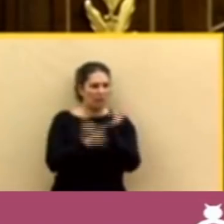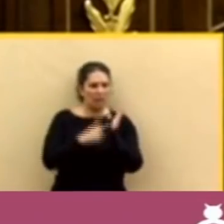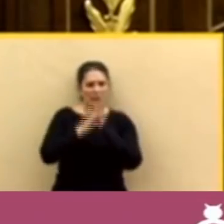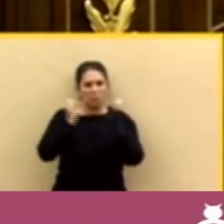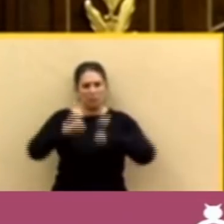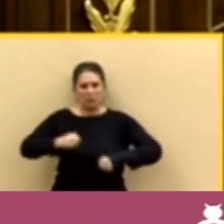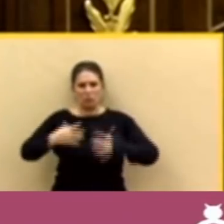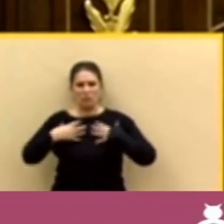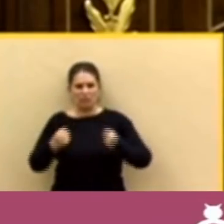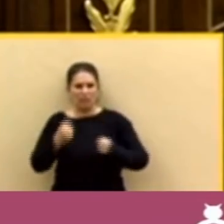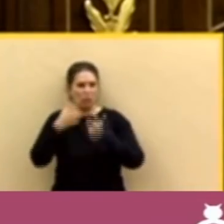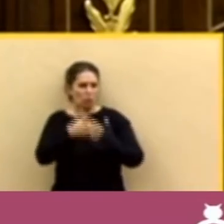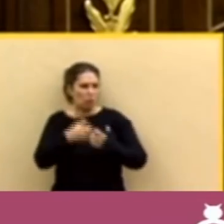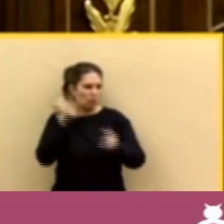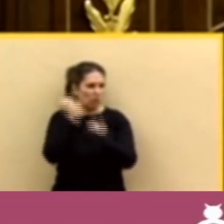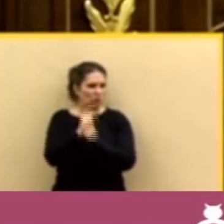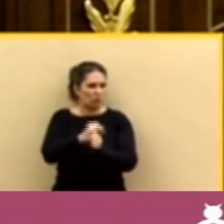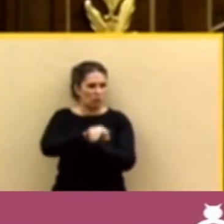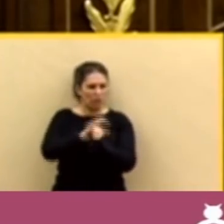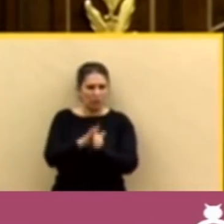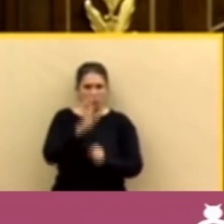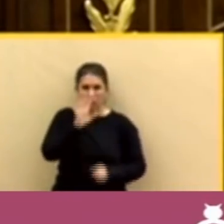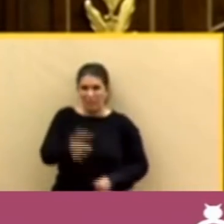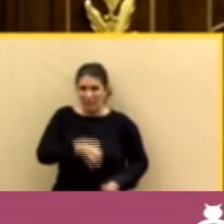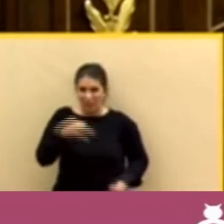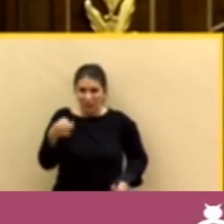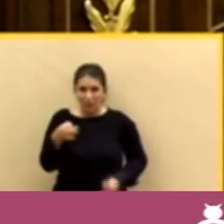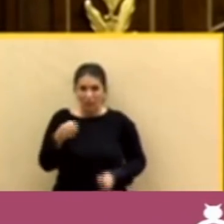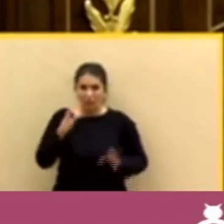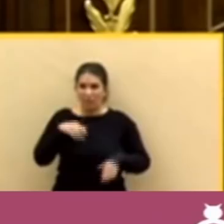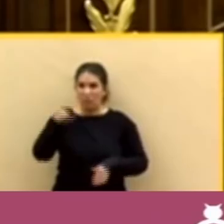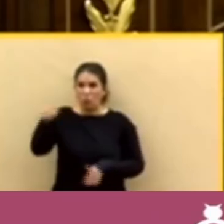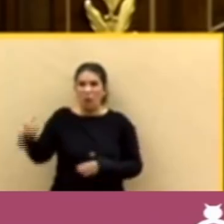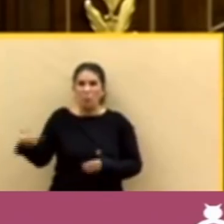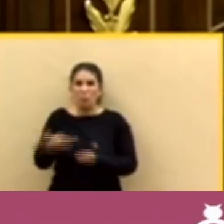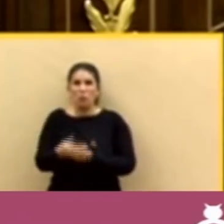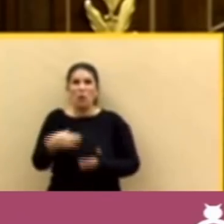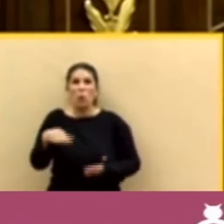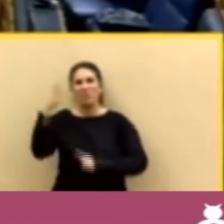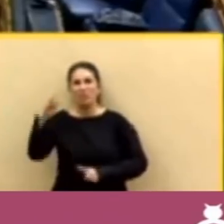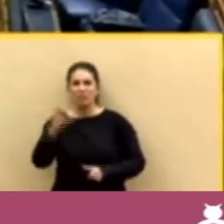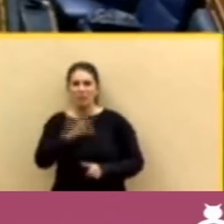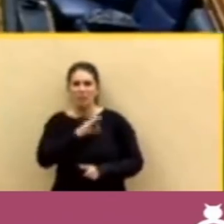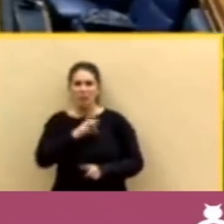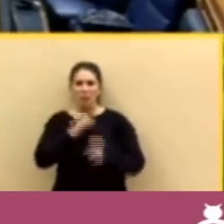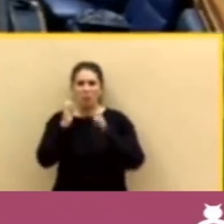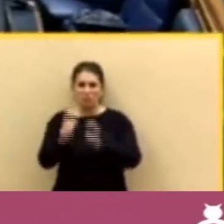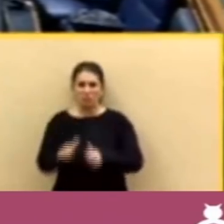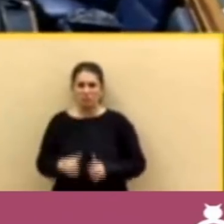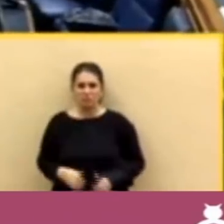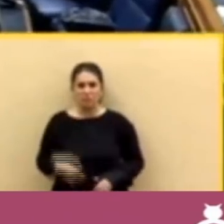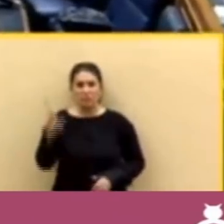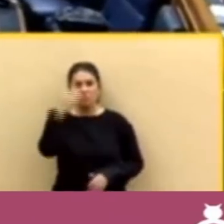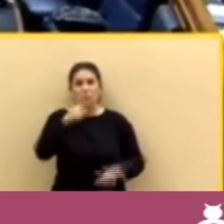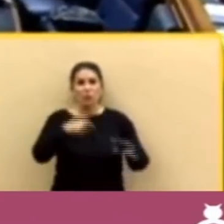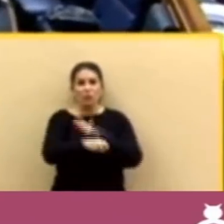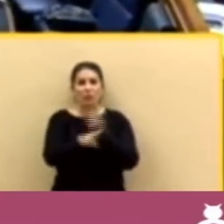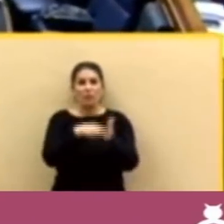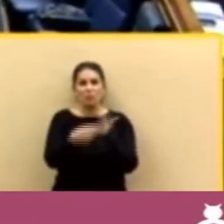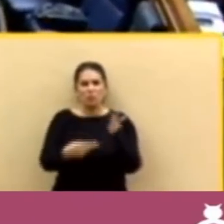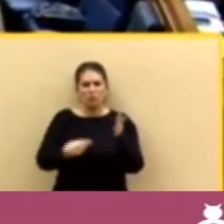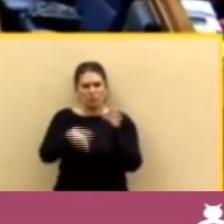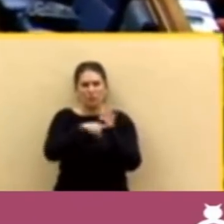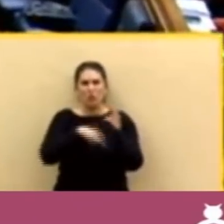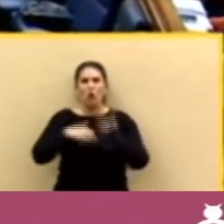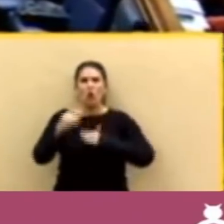intensidad el discurso. Cuando reaccionamos ante las agresiones permanentes que sufrimos verbales durante 2 años, resulta que hay gente que no lo entiende. Mario, perdona, vamos a